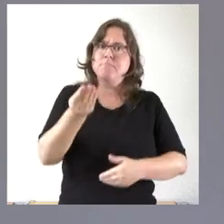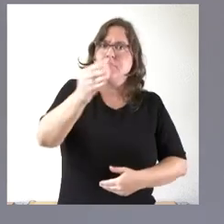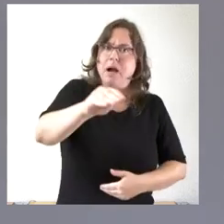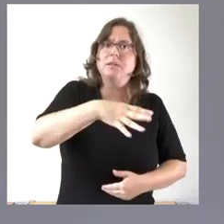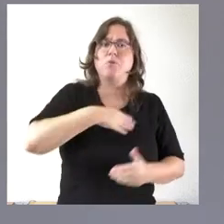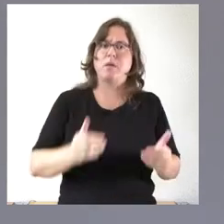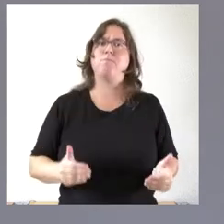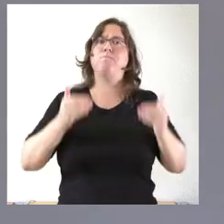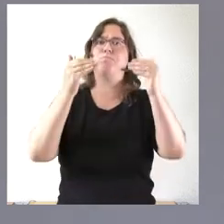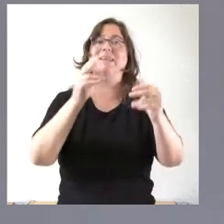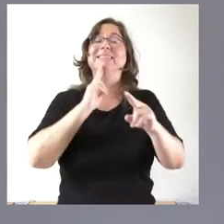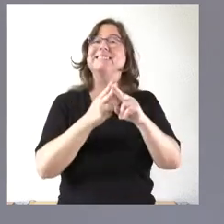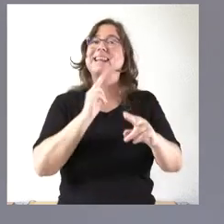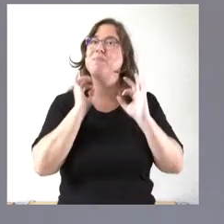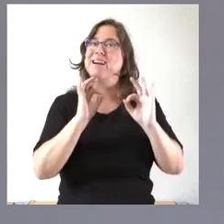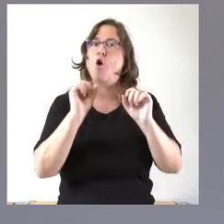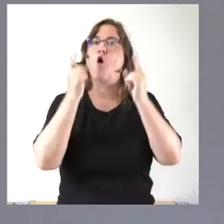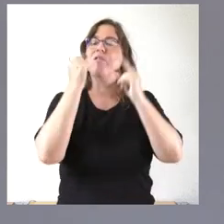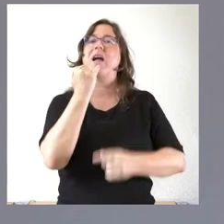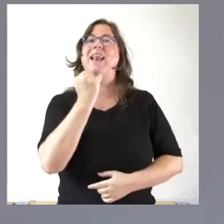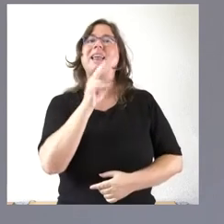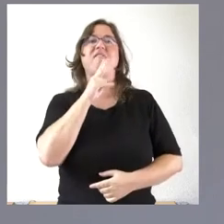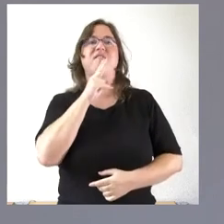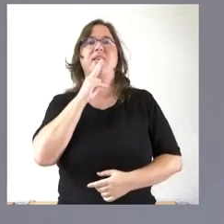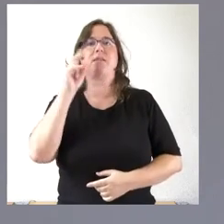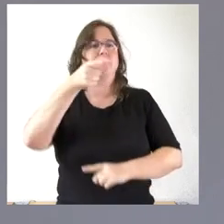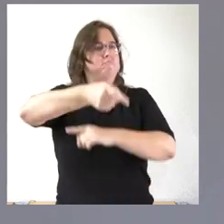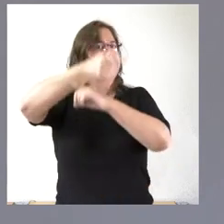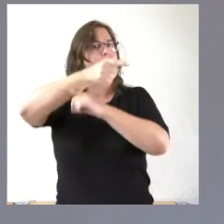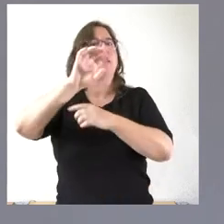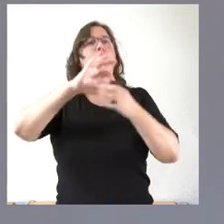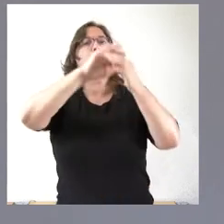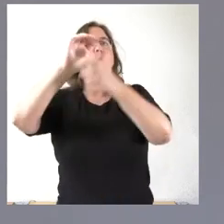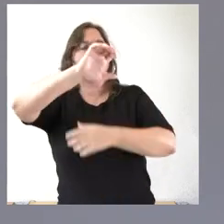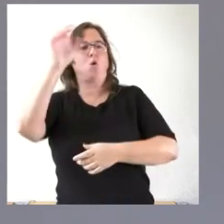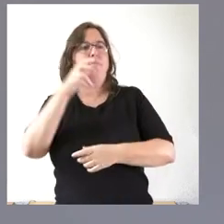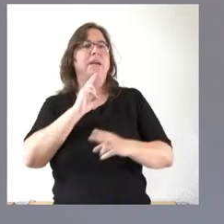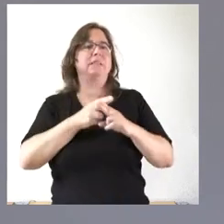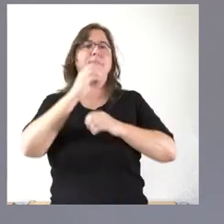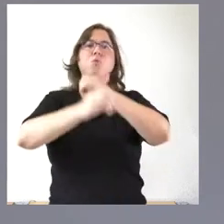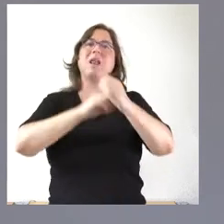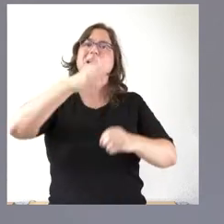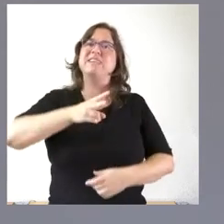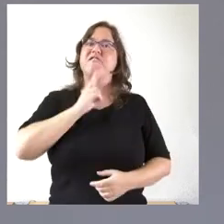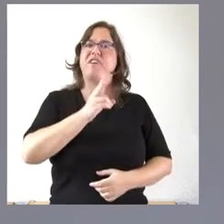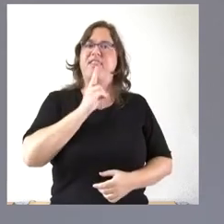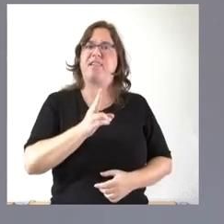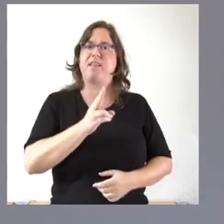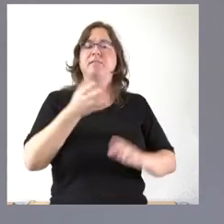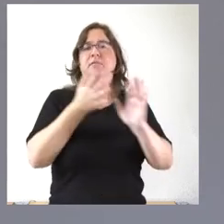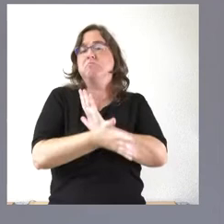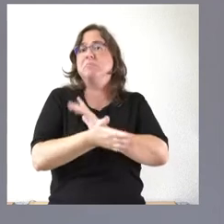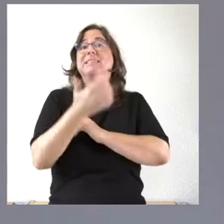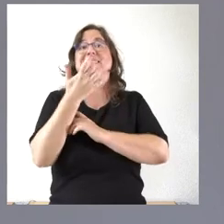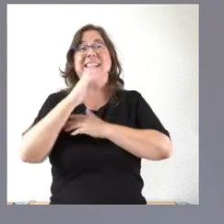así ha decidido la propia Unión Europea, que nosotros nos opusimos en su momento al cierre de la central de Santa María de Garoña, y que si hubiera algún